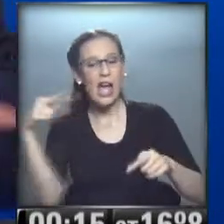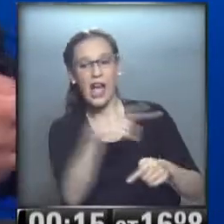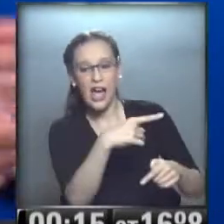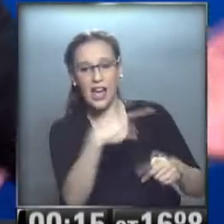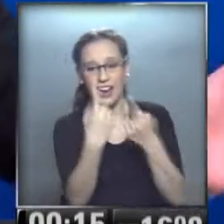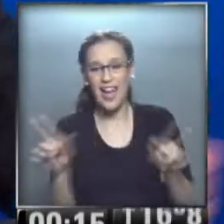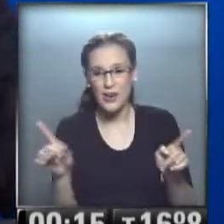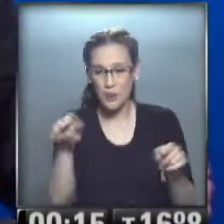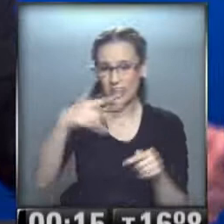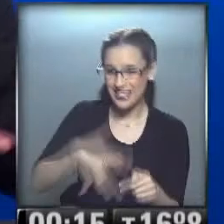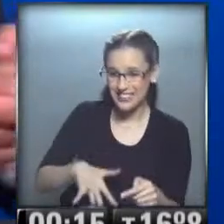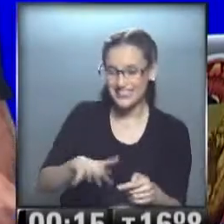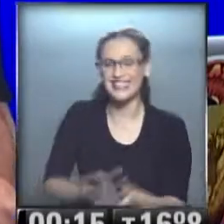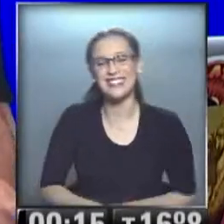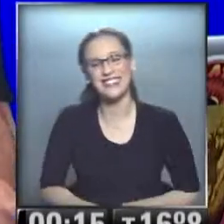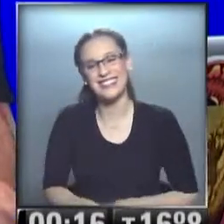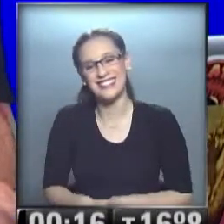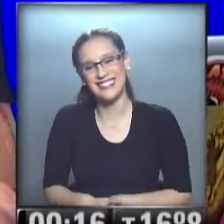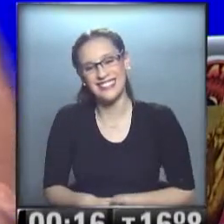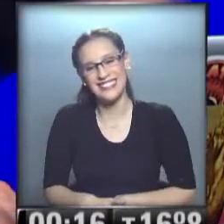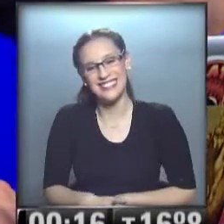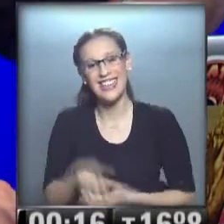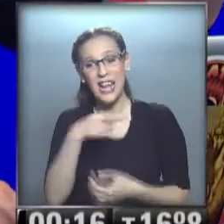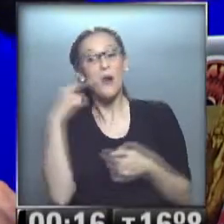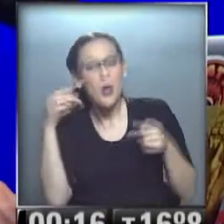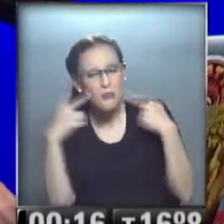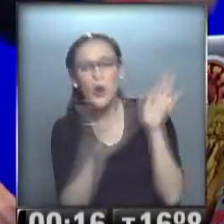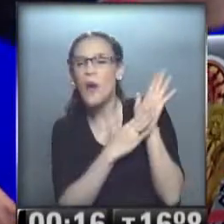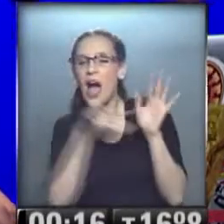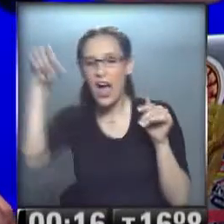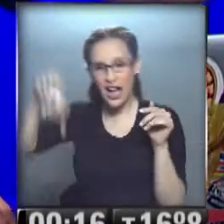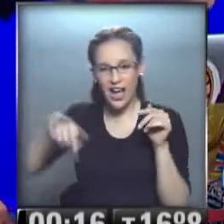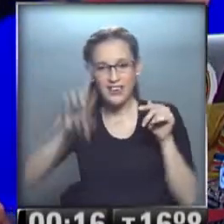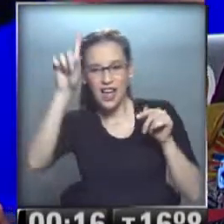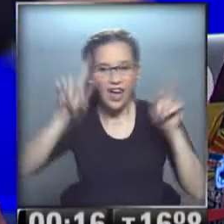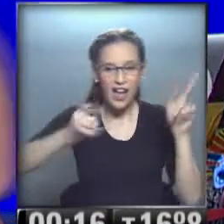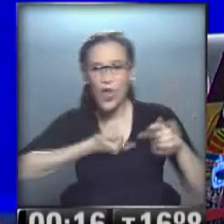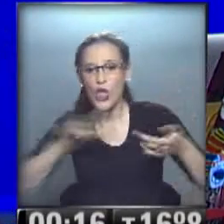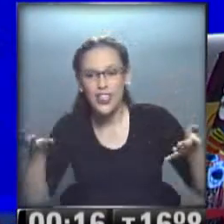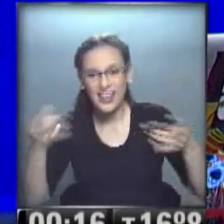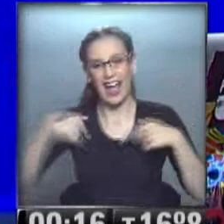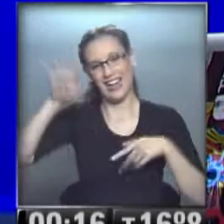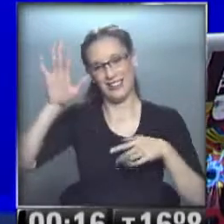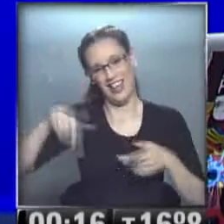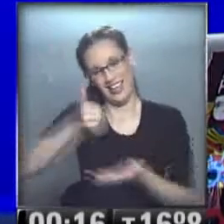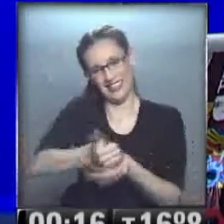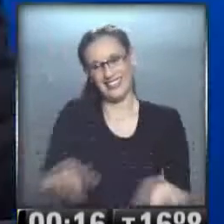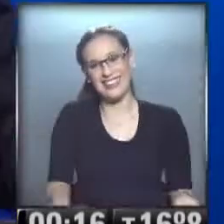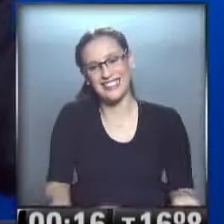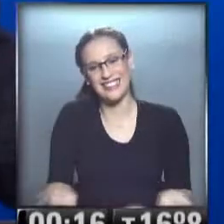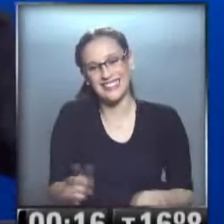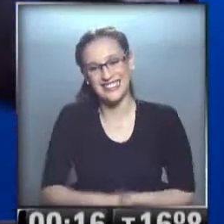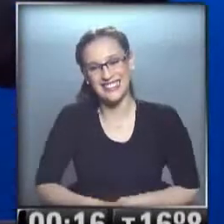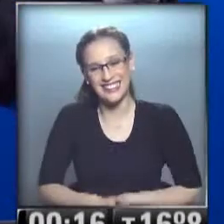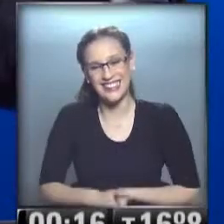es raro. ¿Usted me entiende, Maxi? ¿No? Sí. Fíjate vos, intentalo. Intenté acá, enseñar acá, a Agustina. Acá. No, yo ya sé que está acá. Ah, bueno. Sí. Él lo tiene más claro. Bueno,